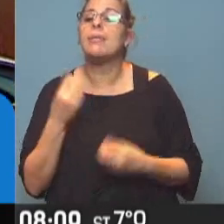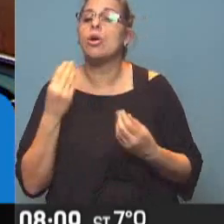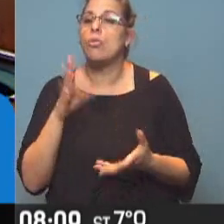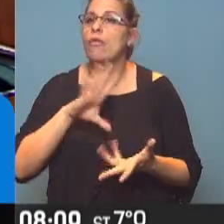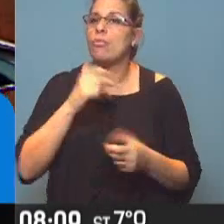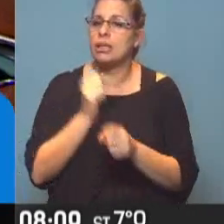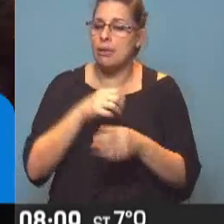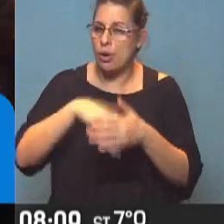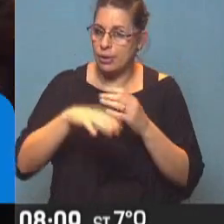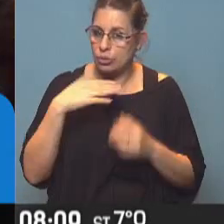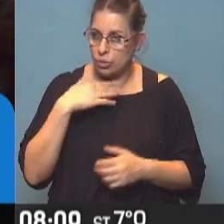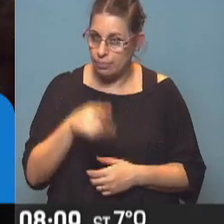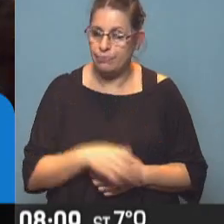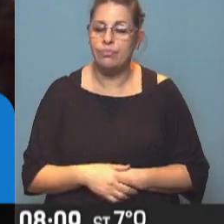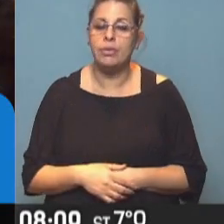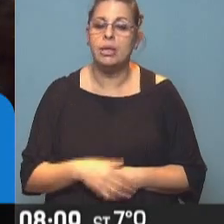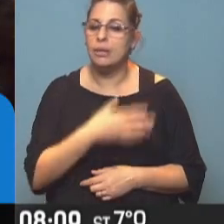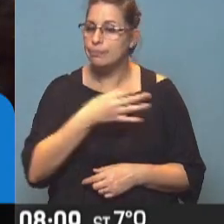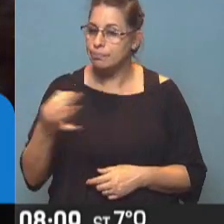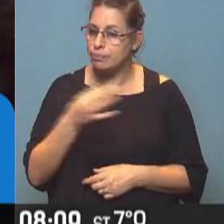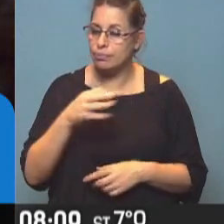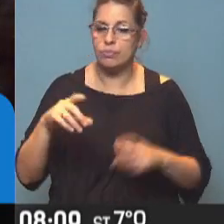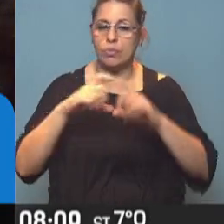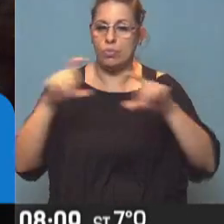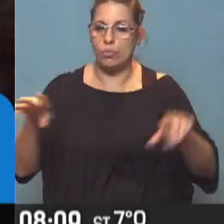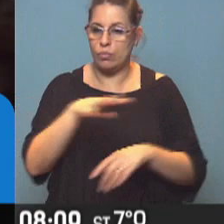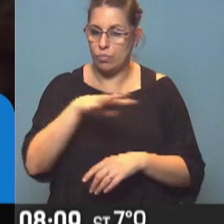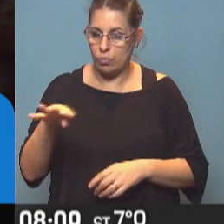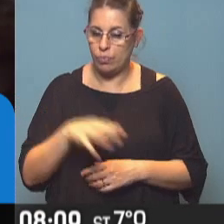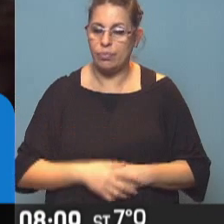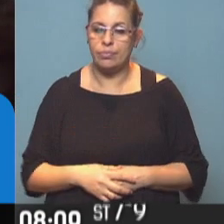se está trabajando. Absolutamente. Es el sitio de UNICEF,